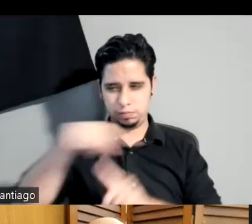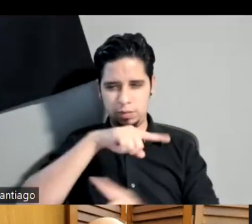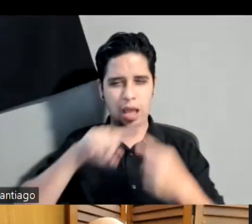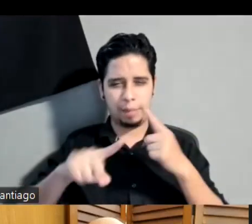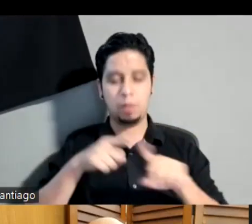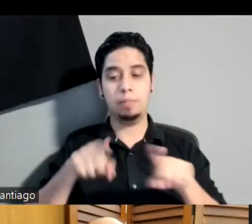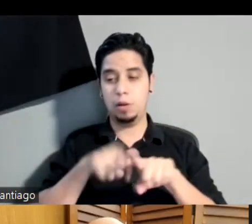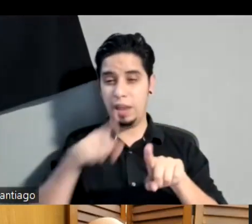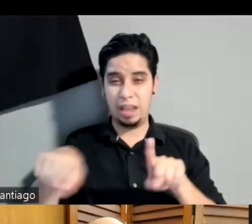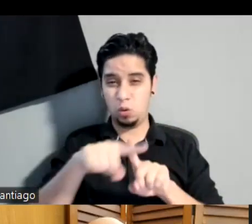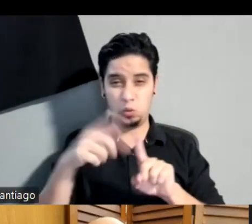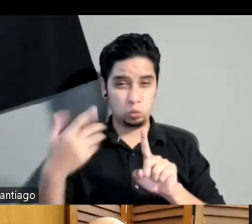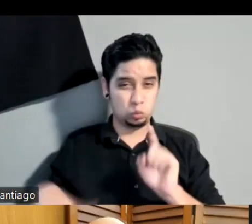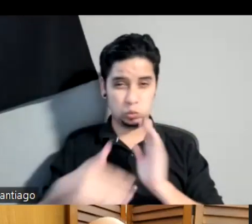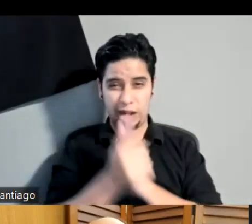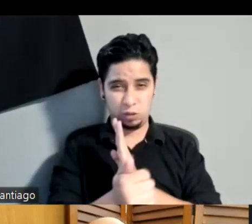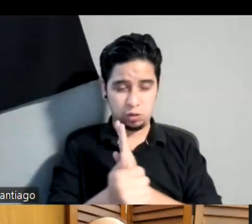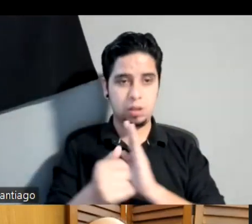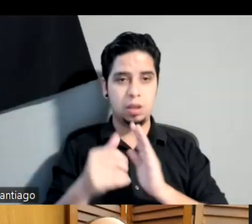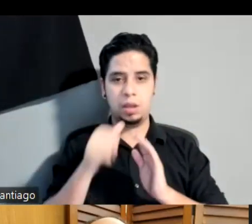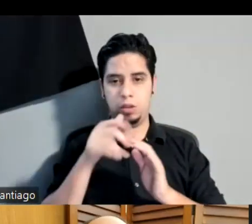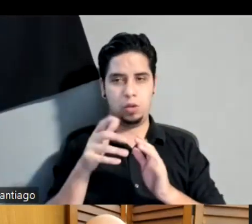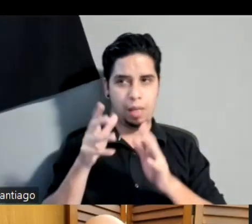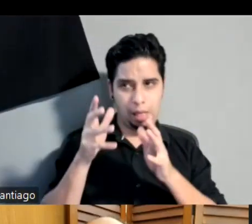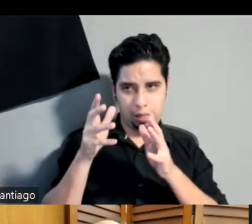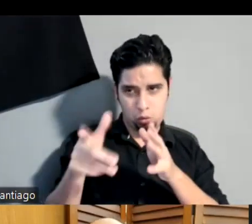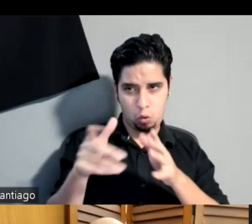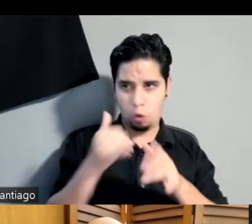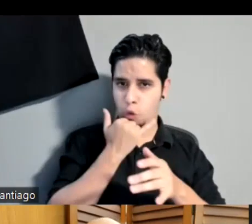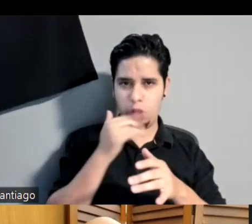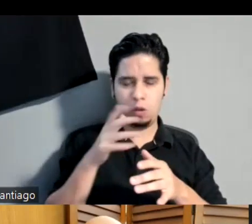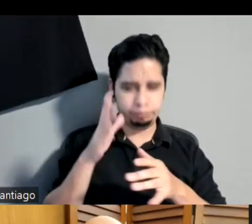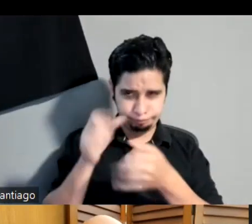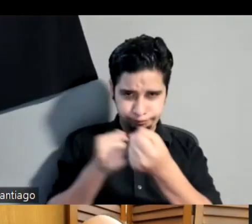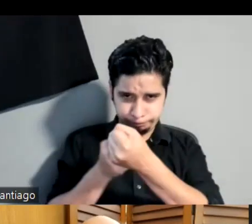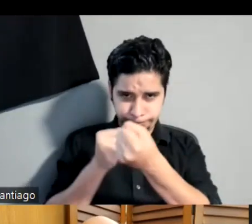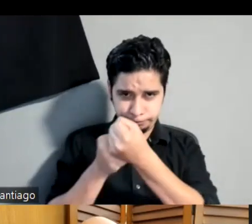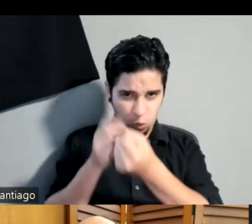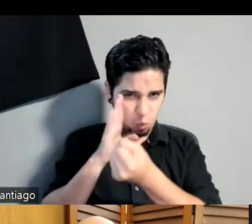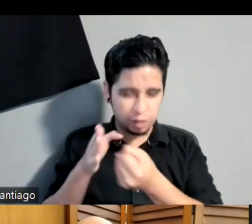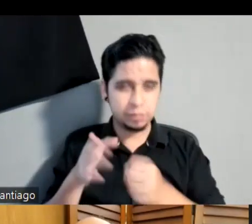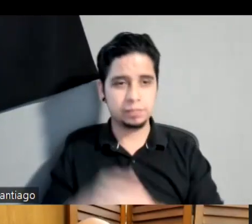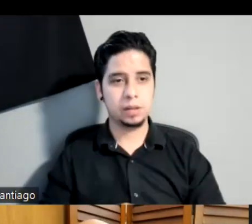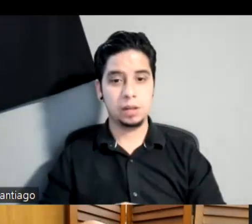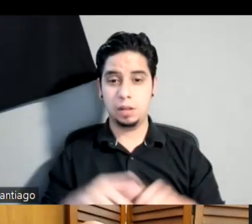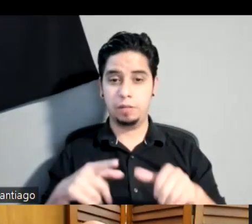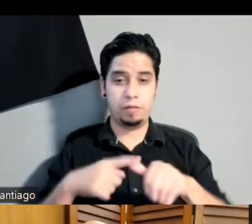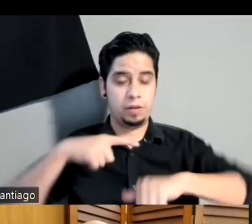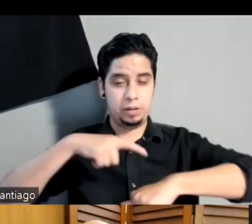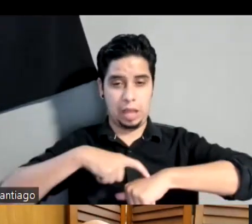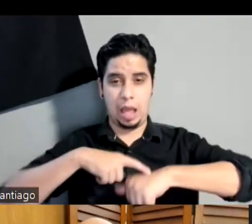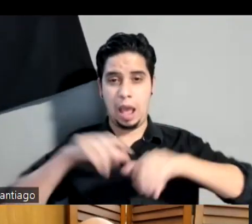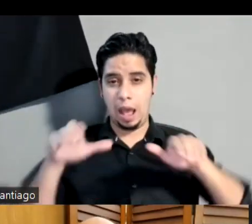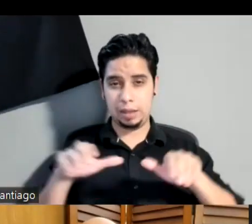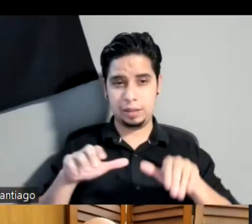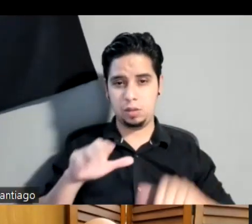personas que son súper talentosas y no te van a dejar caer. ¿Entiendes? O sea, van. No. Y esta es tu primera vez haciendo, o sea,